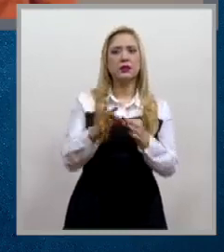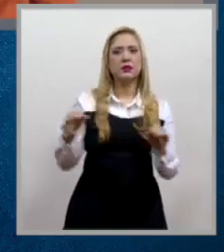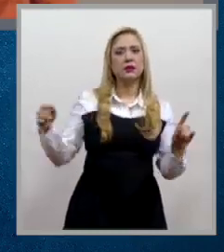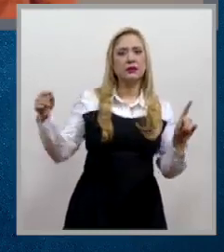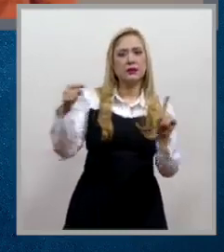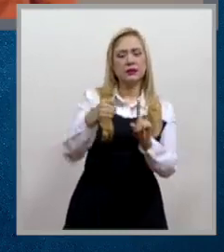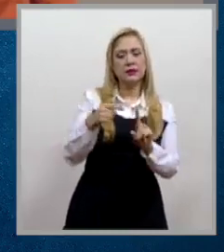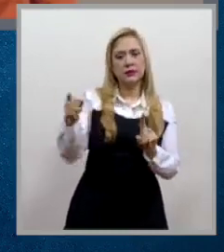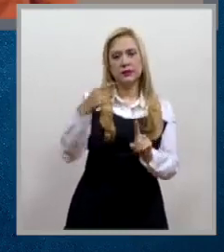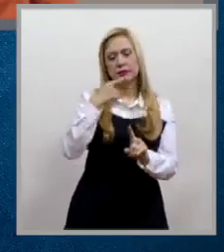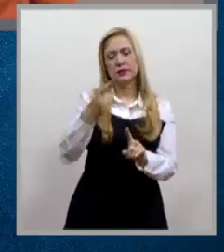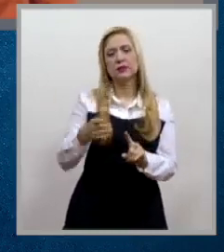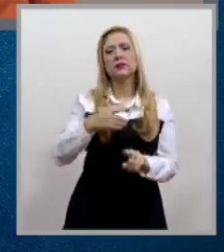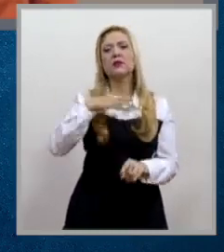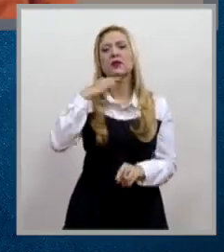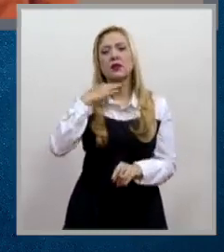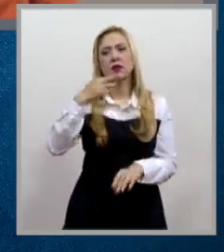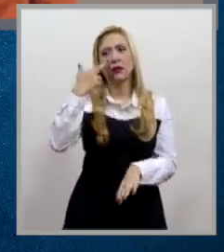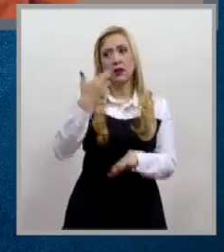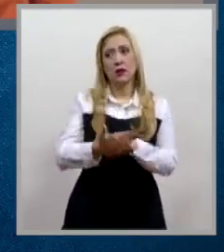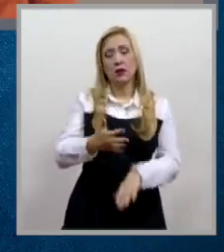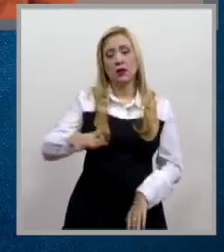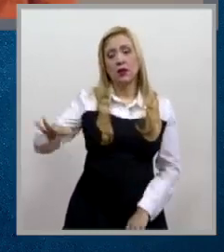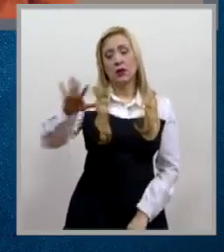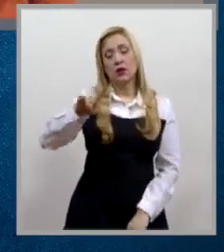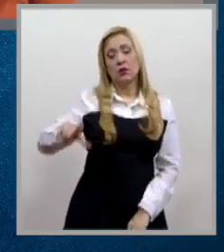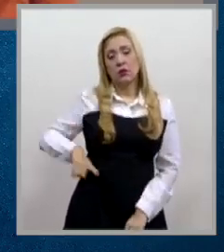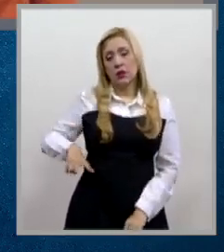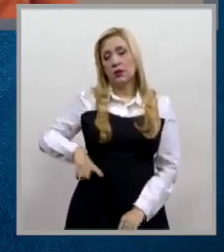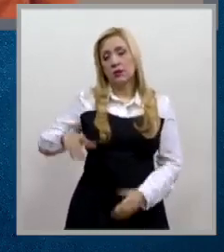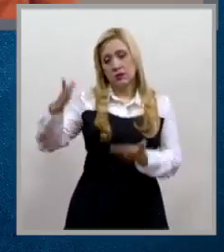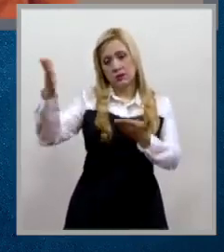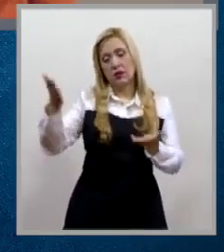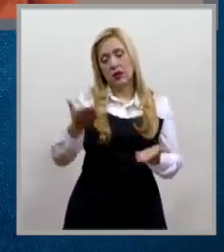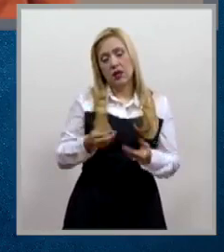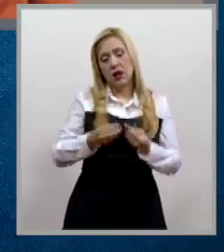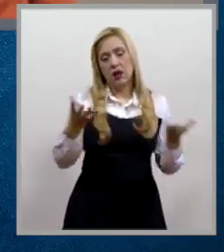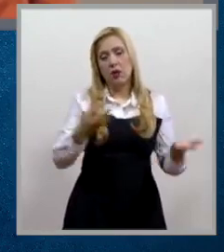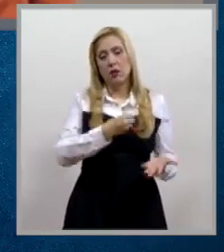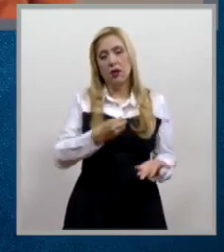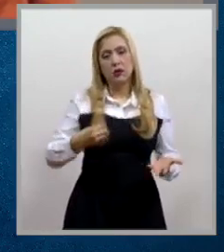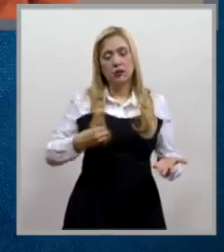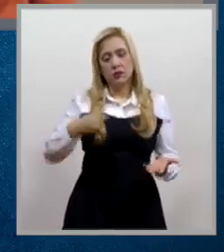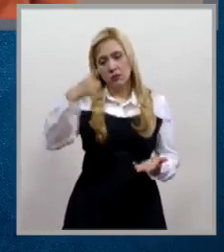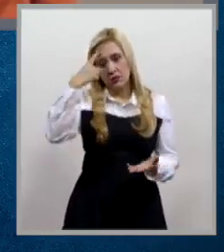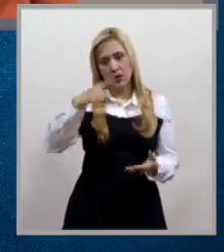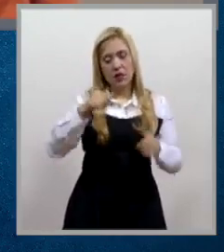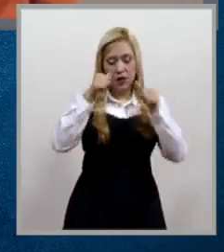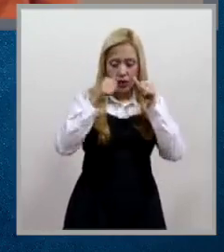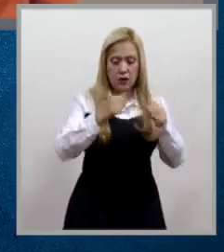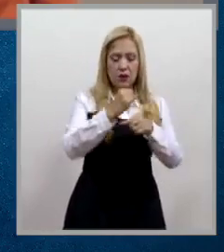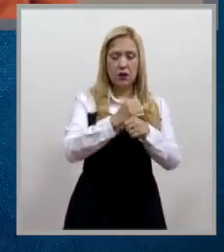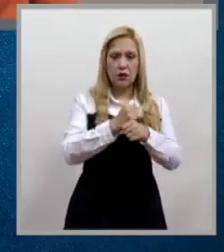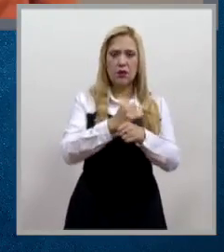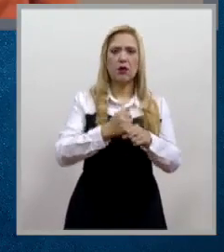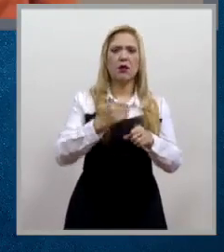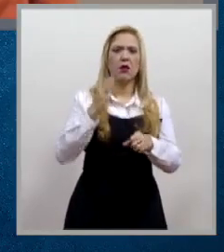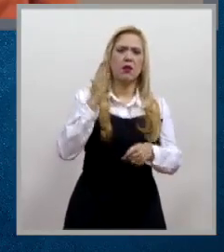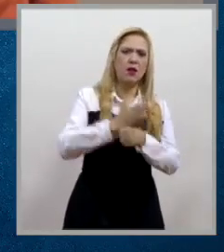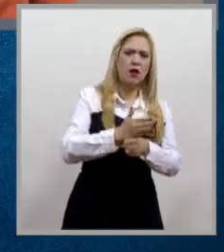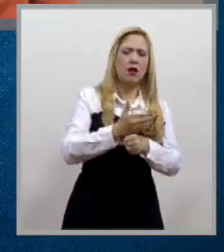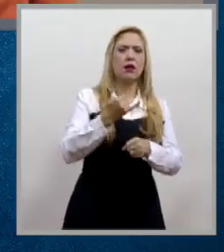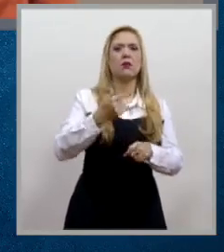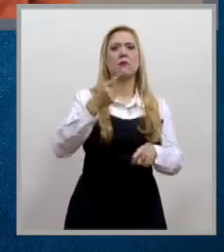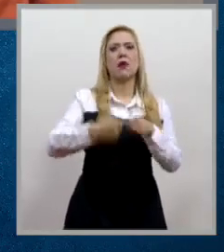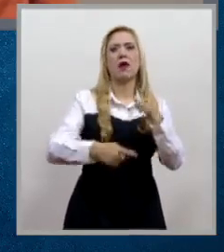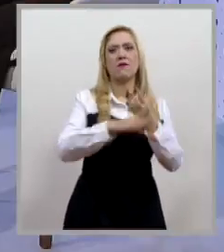que pone sobre la mesa la impunidad y la responsabilidad estatal, porque, digamos, el Estado tiene una obligación en distintos ámbitos para investigar, sancionar, prevenir, incluso